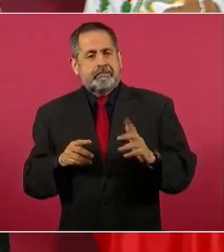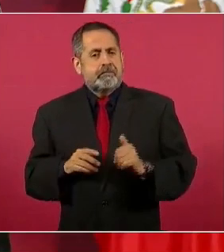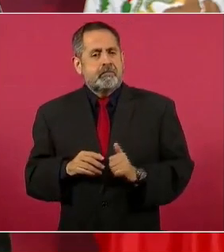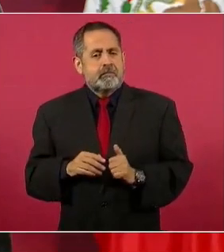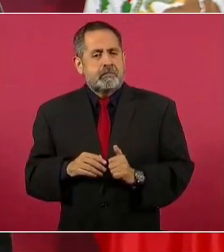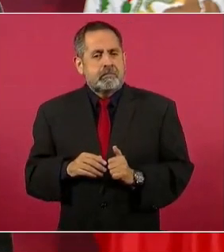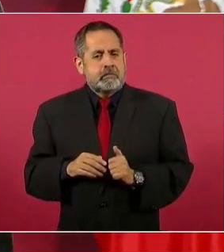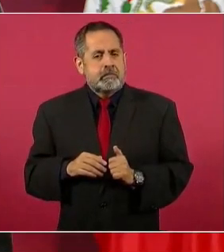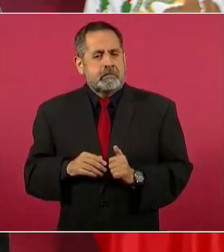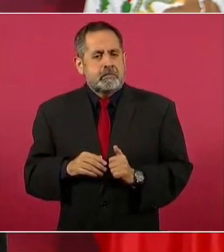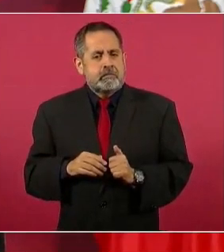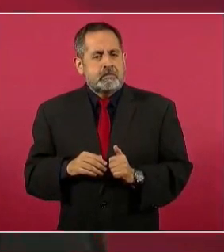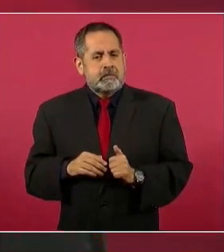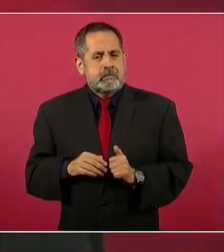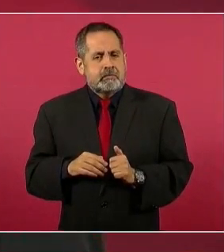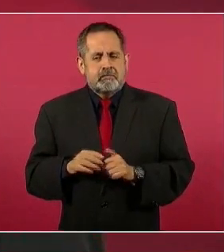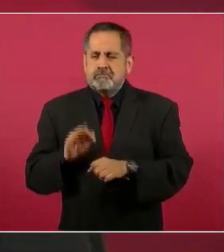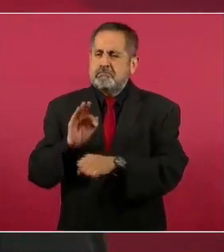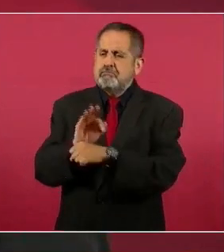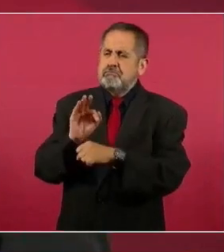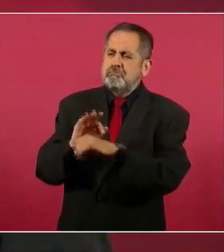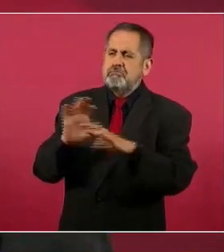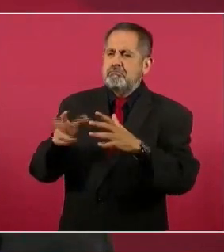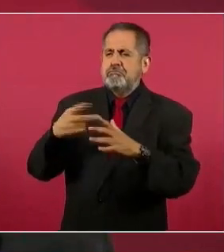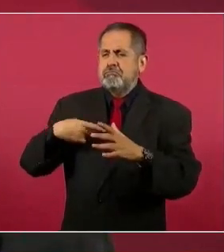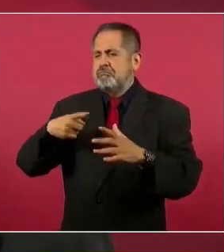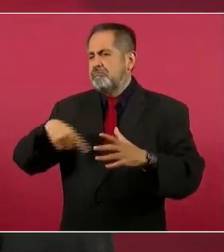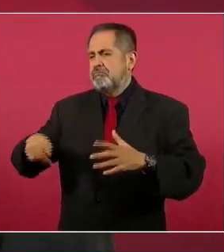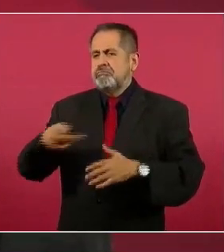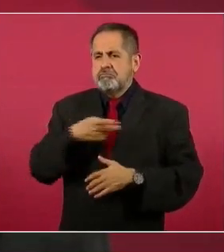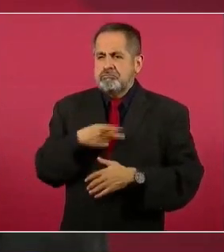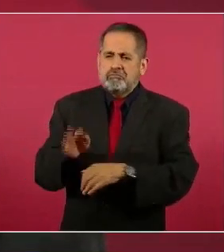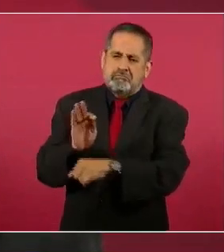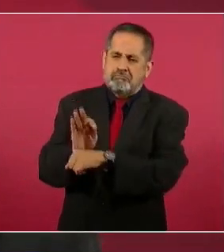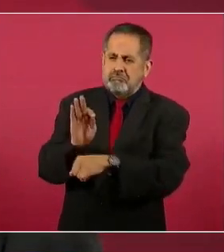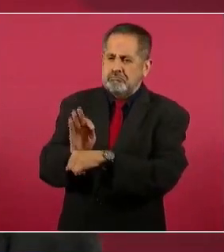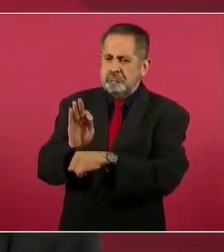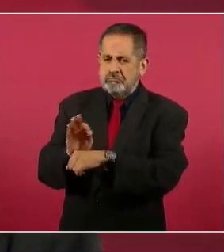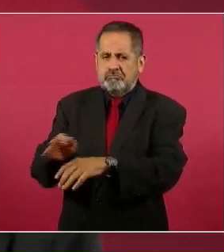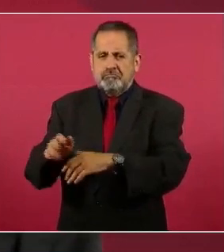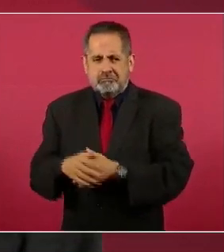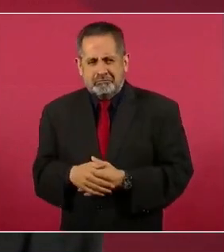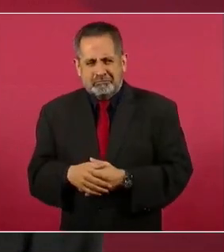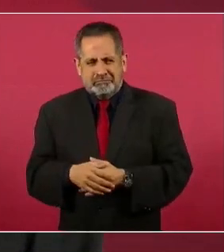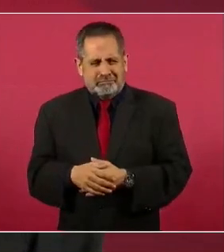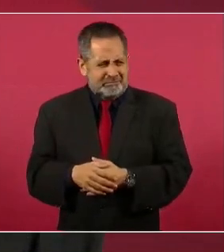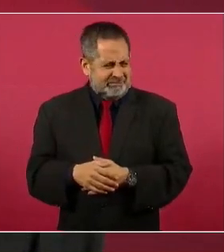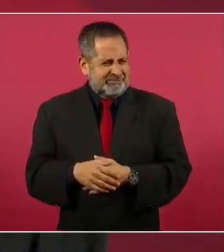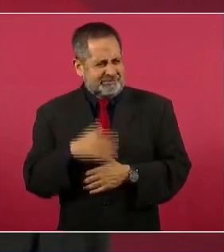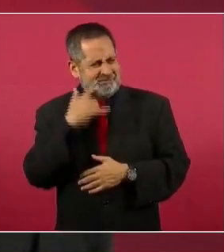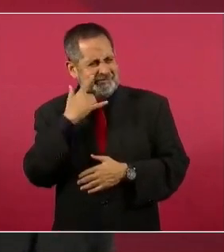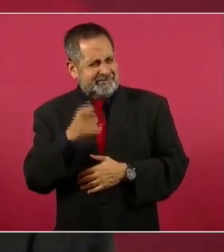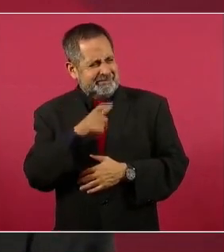que defiende a los pobres. ¿No les parece muy raro?